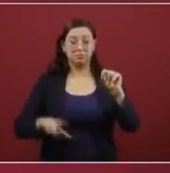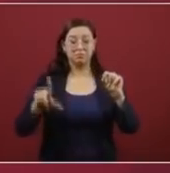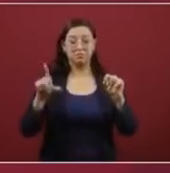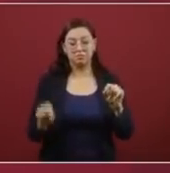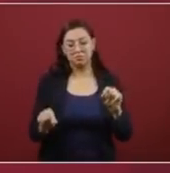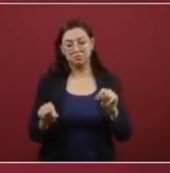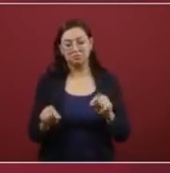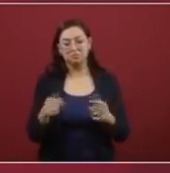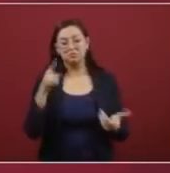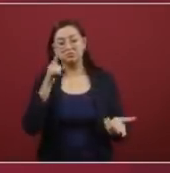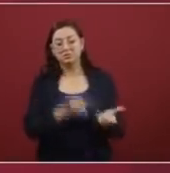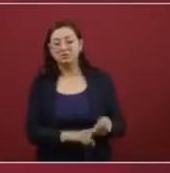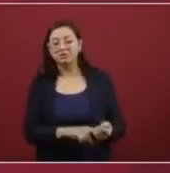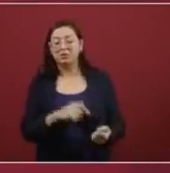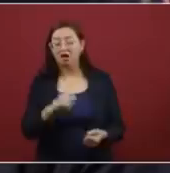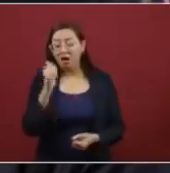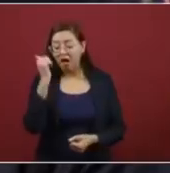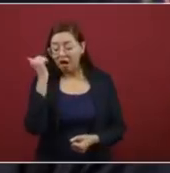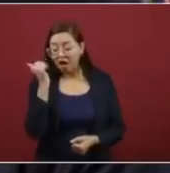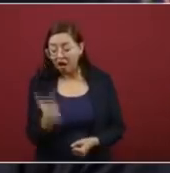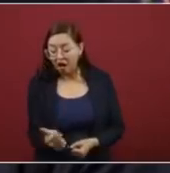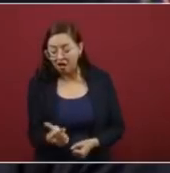pueda ser juzgado